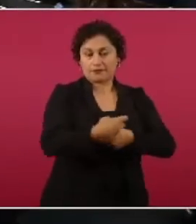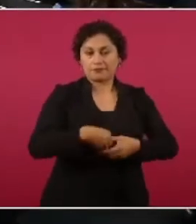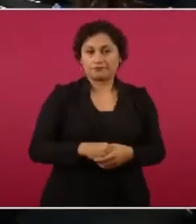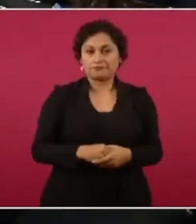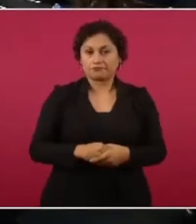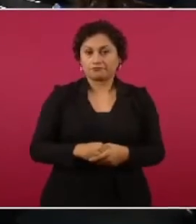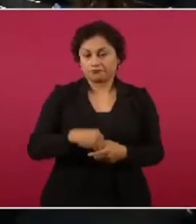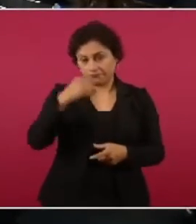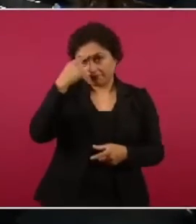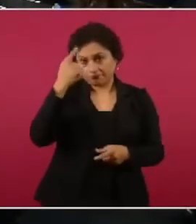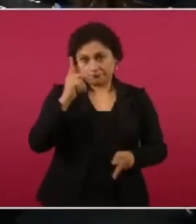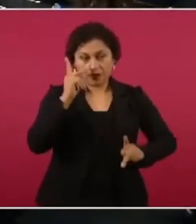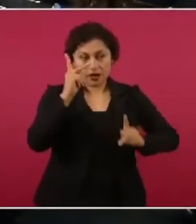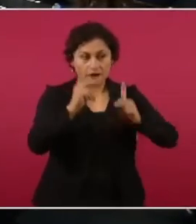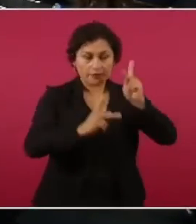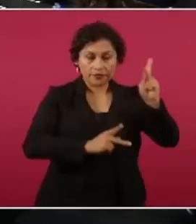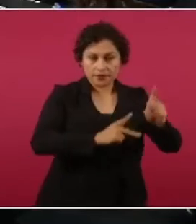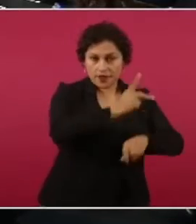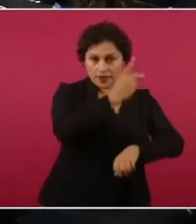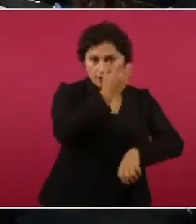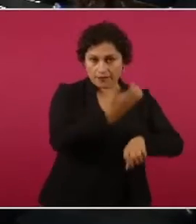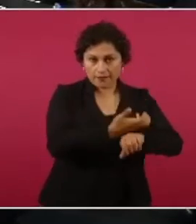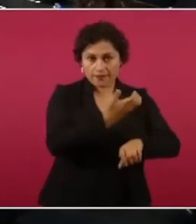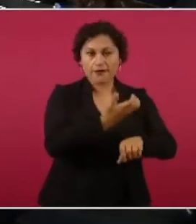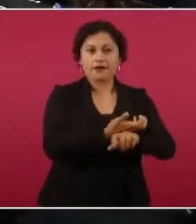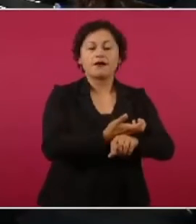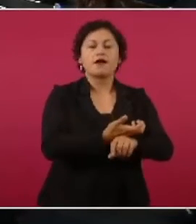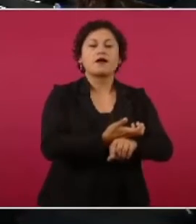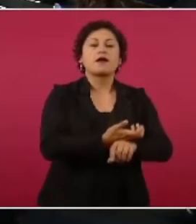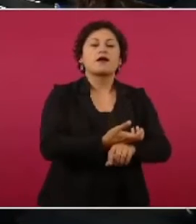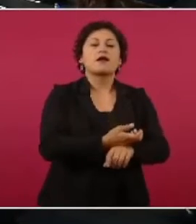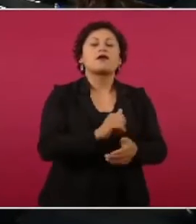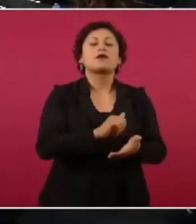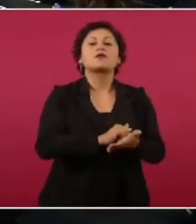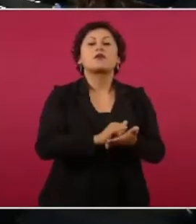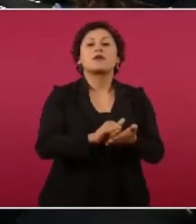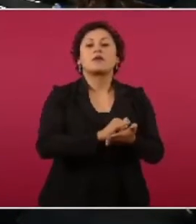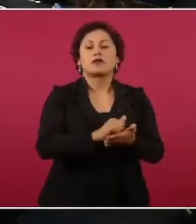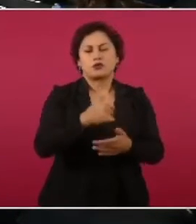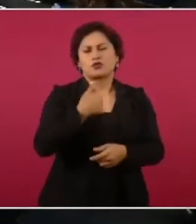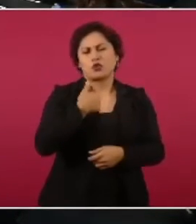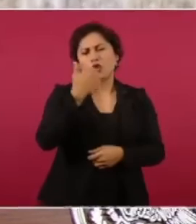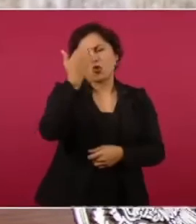a visitarlos en Nueva York. Conocí al dueño.